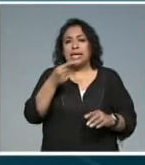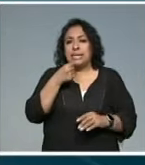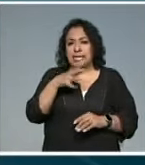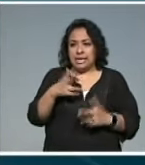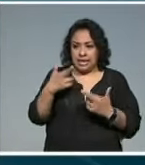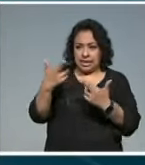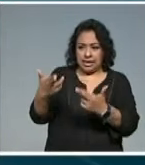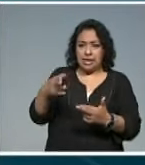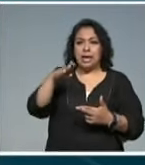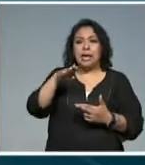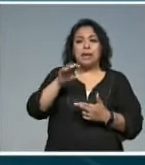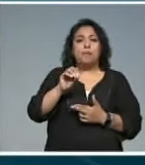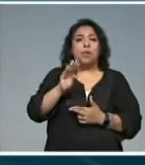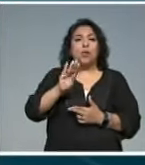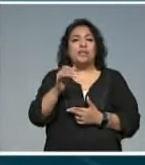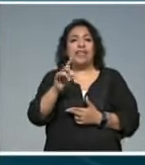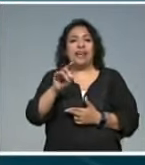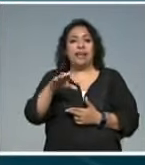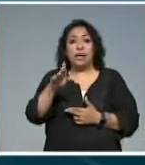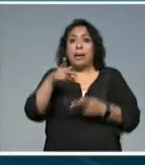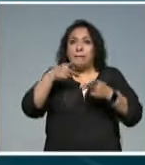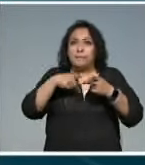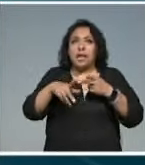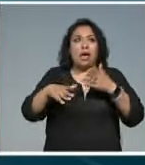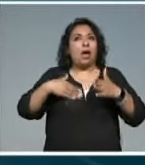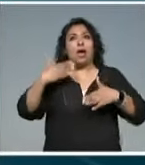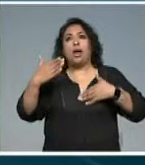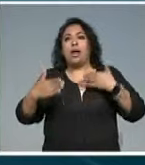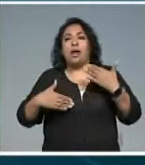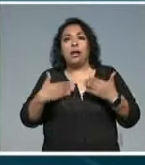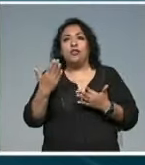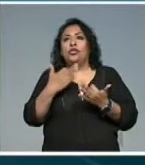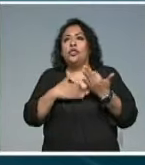Moby Dick. Y es ahí donde empieza la aventura, y todo